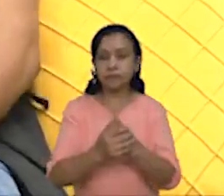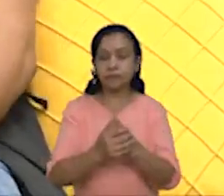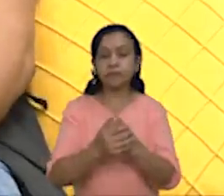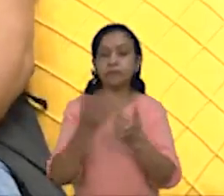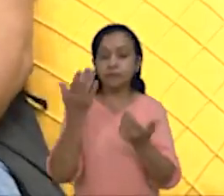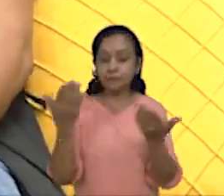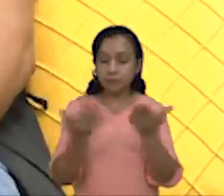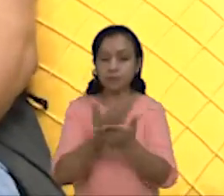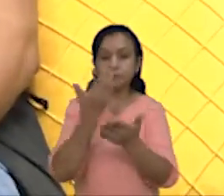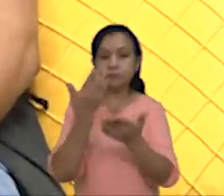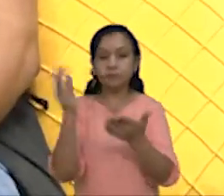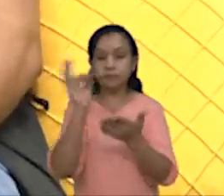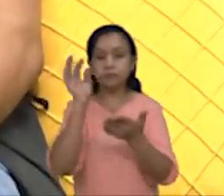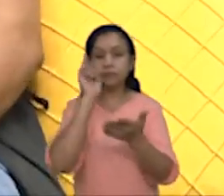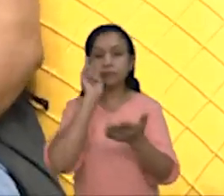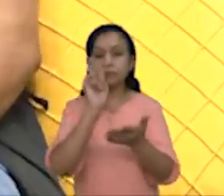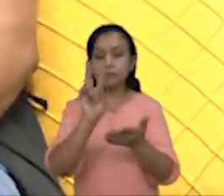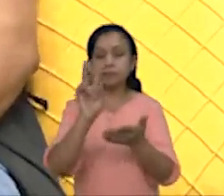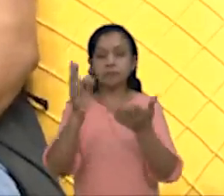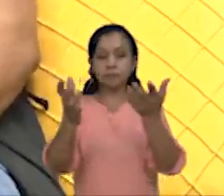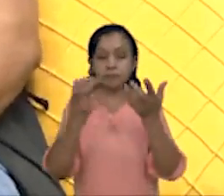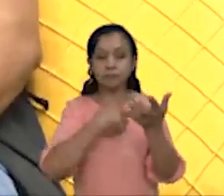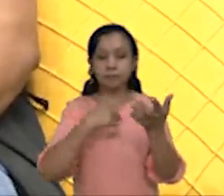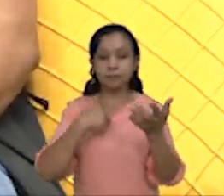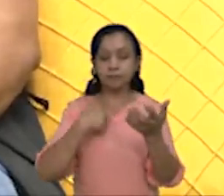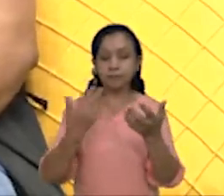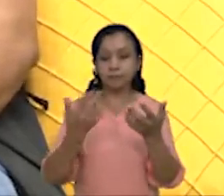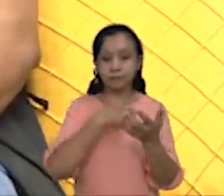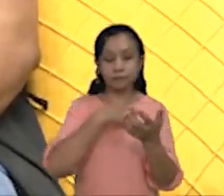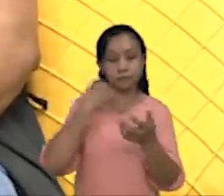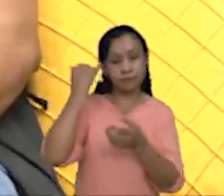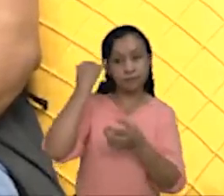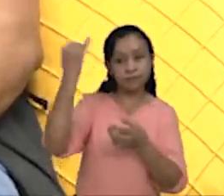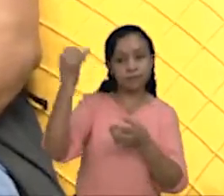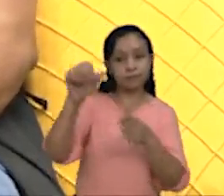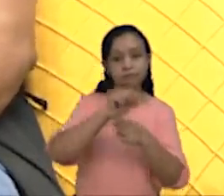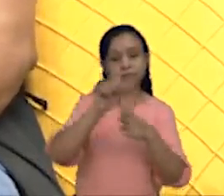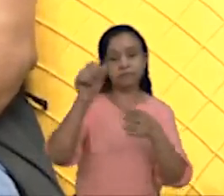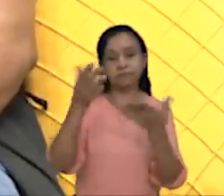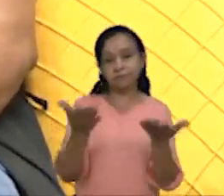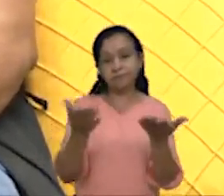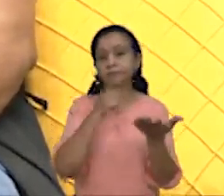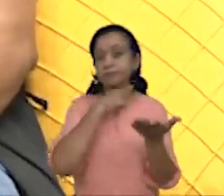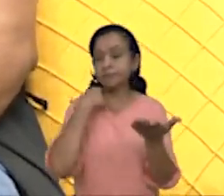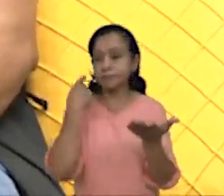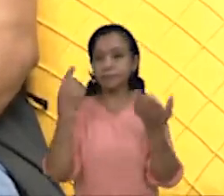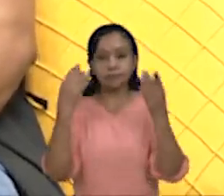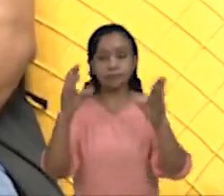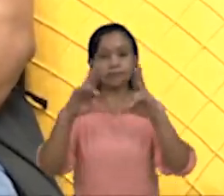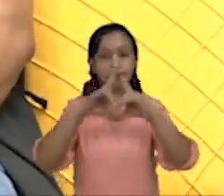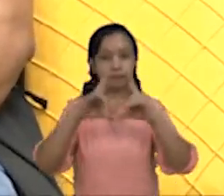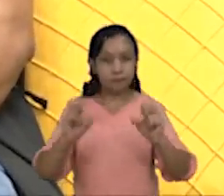esa imagen o ese posicionamiento que ellos quieren hacer de los que no opinan como ellos, borrarlo, pues, porque la verdad de las cosas es que